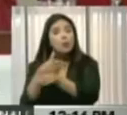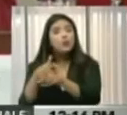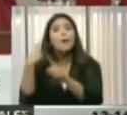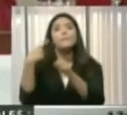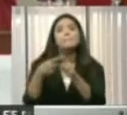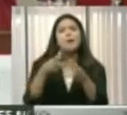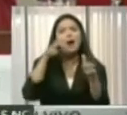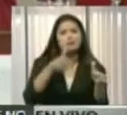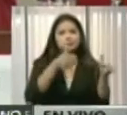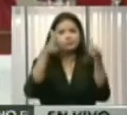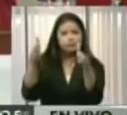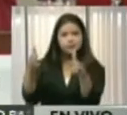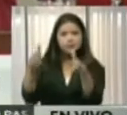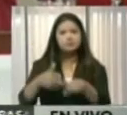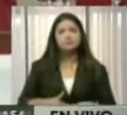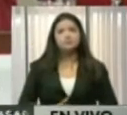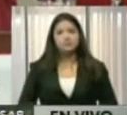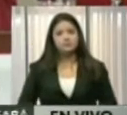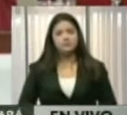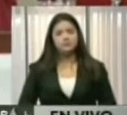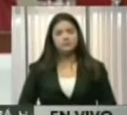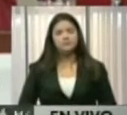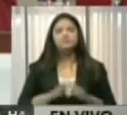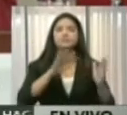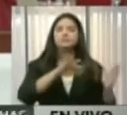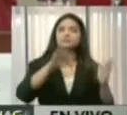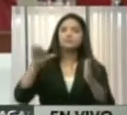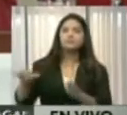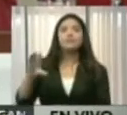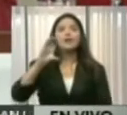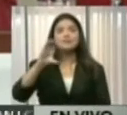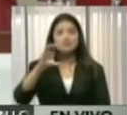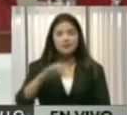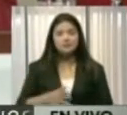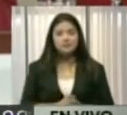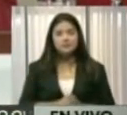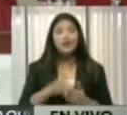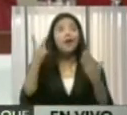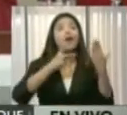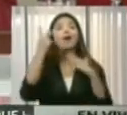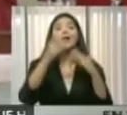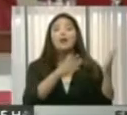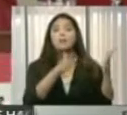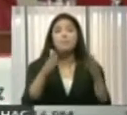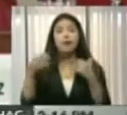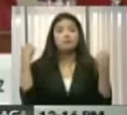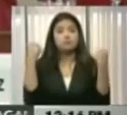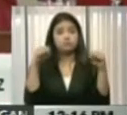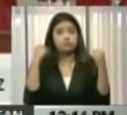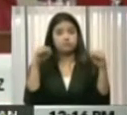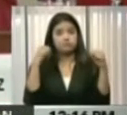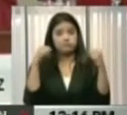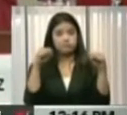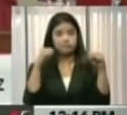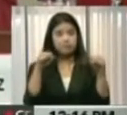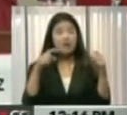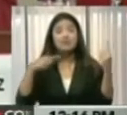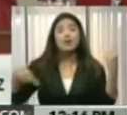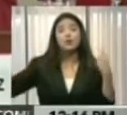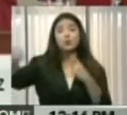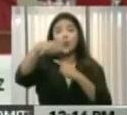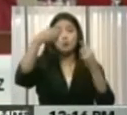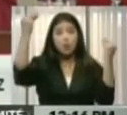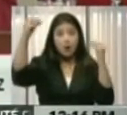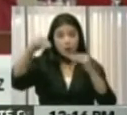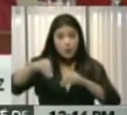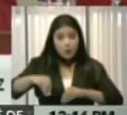de Liberación Nacional. C. El plan general de ejecución de acuerdos